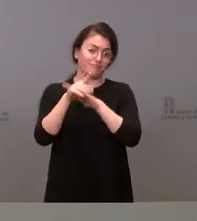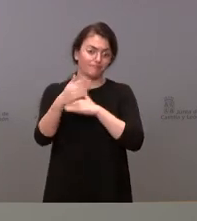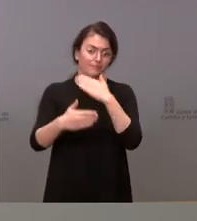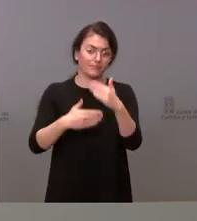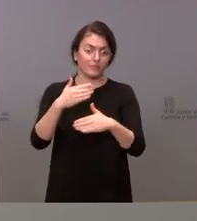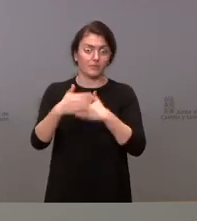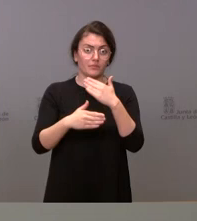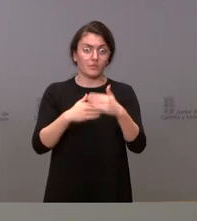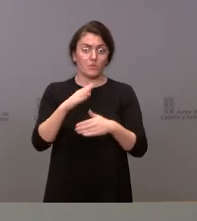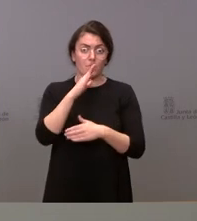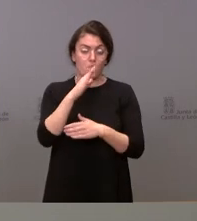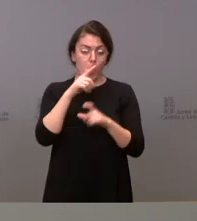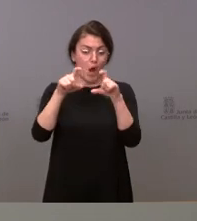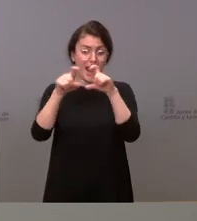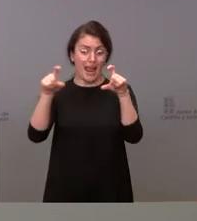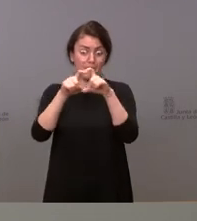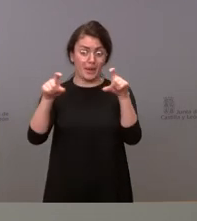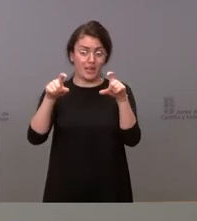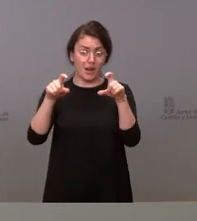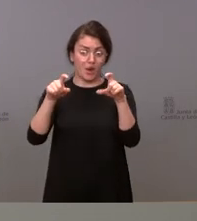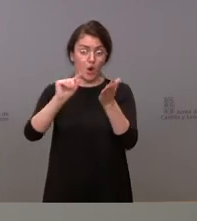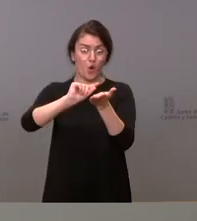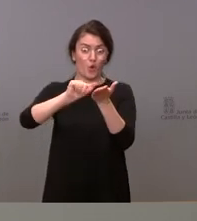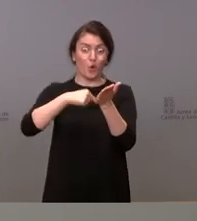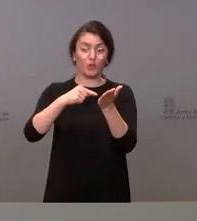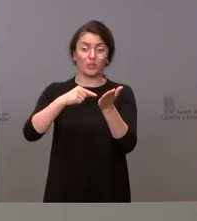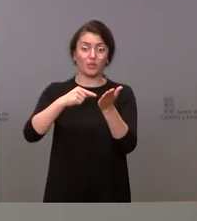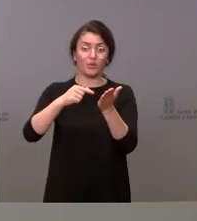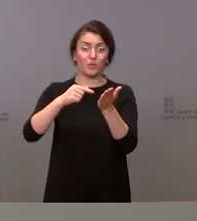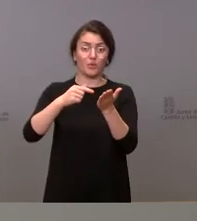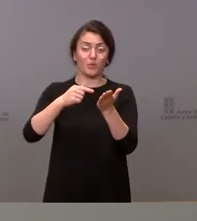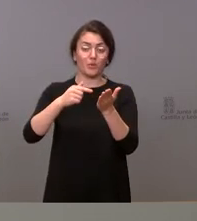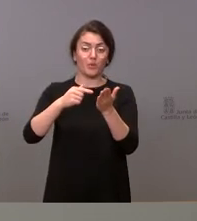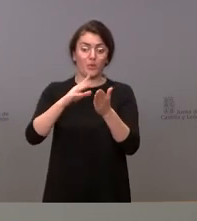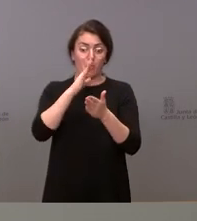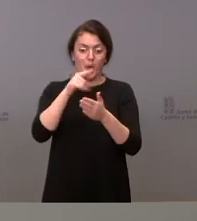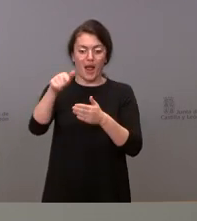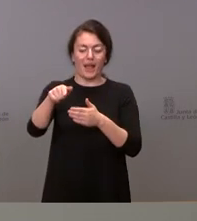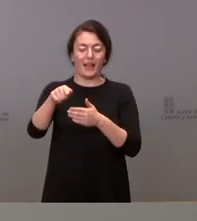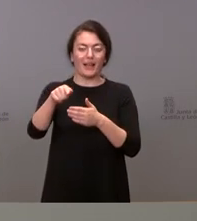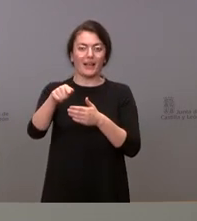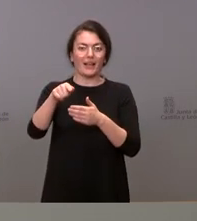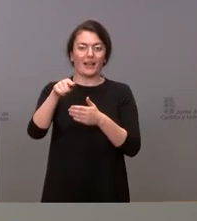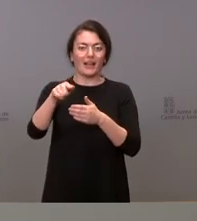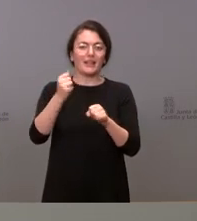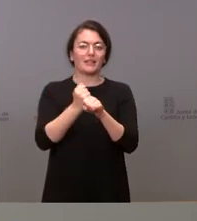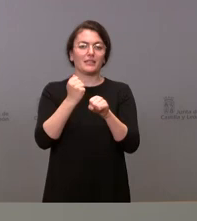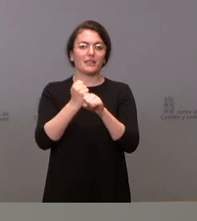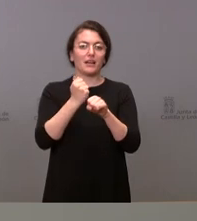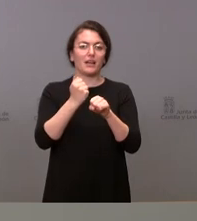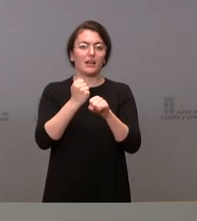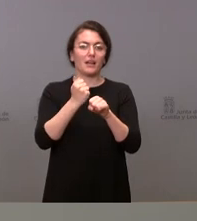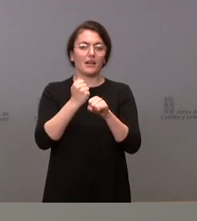adjudicataria de este contrato, que es precisamente la que llevó a cabo esta misma labor y trabajo en la Administración, en el Consorcio de Administración Oberta de Cataluña. Es